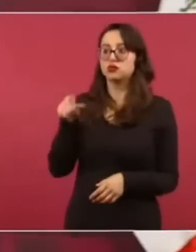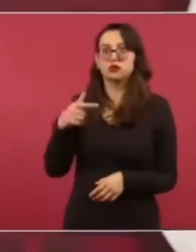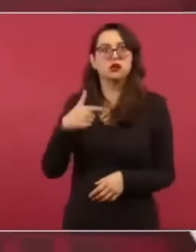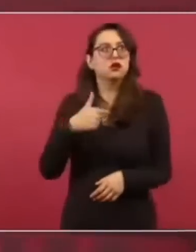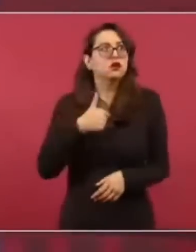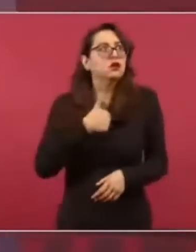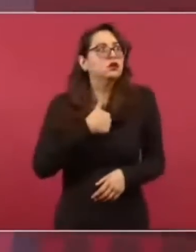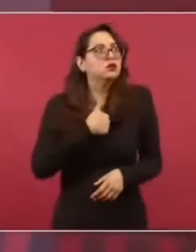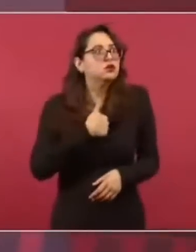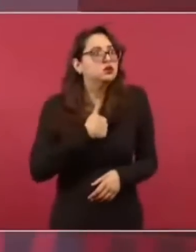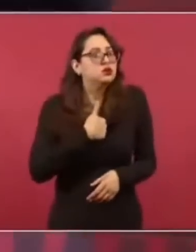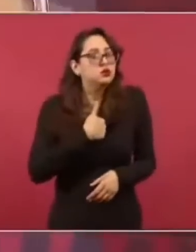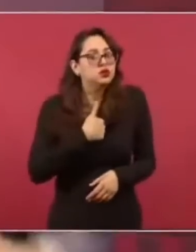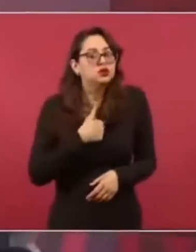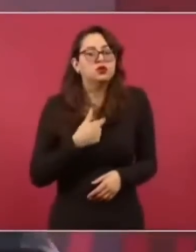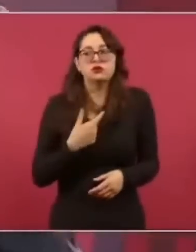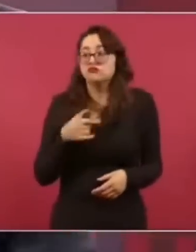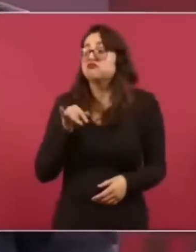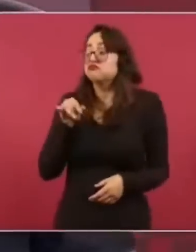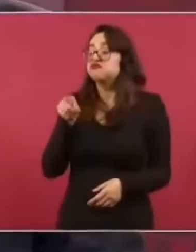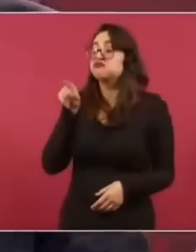Ahora está en la cárcel el señor